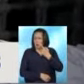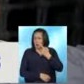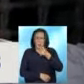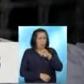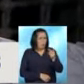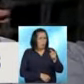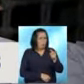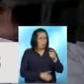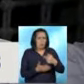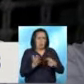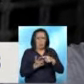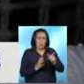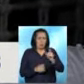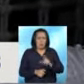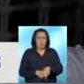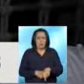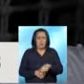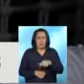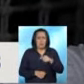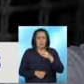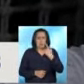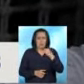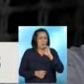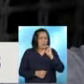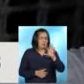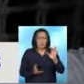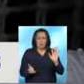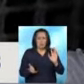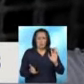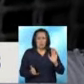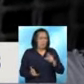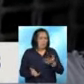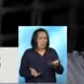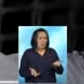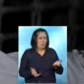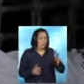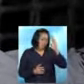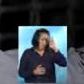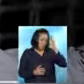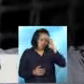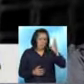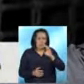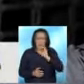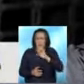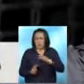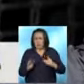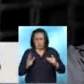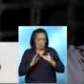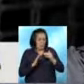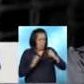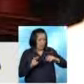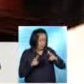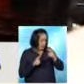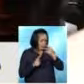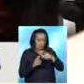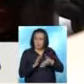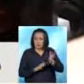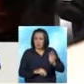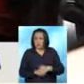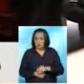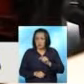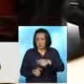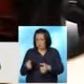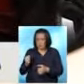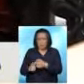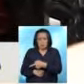una campana de los delincuentes le dijo eso a los policías en Enajo para que ellos se vayan. ¿No? ¿Robaron este